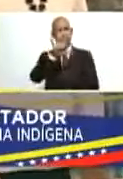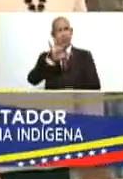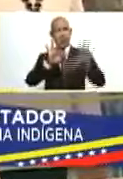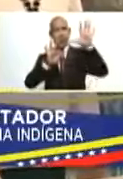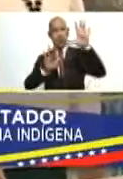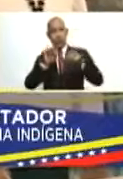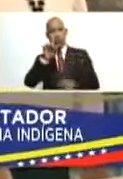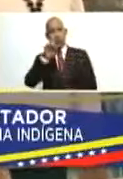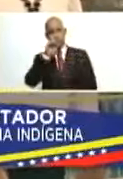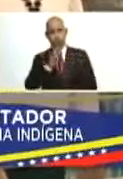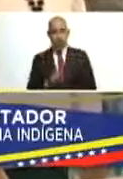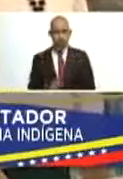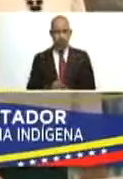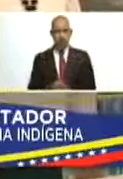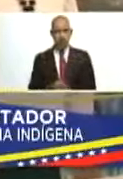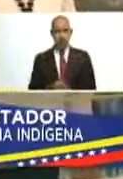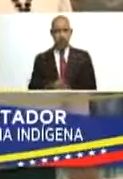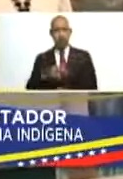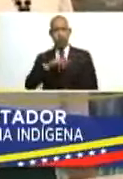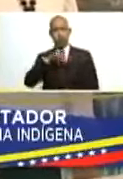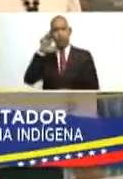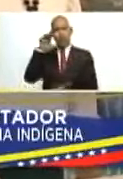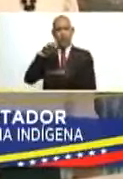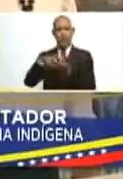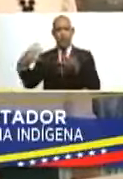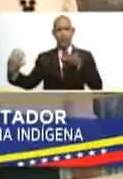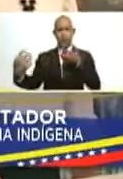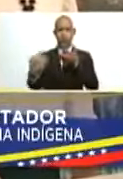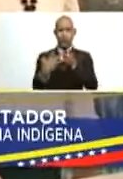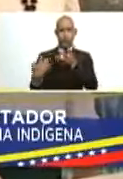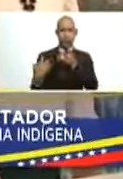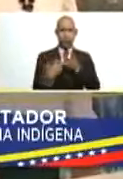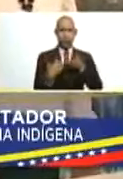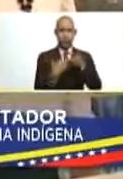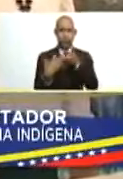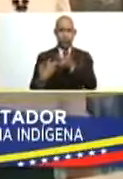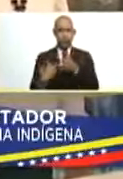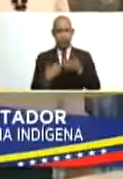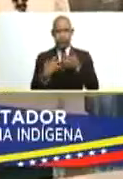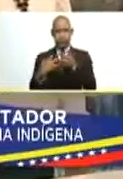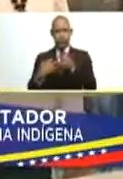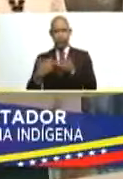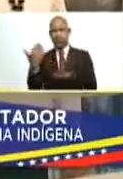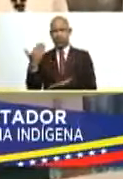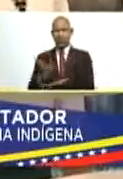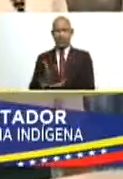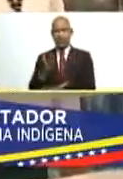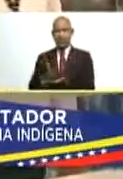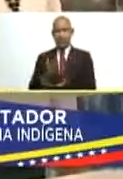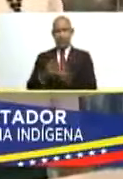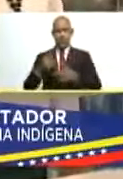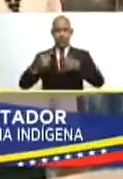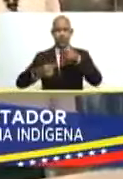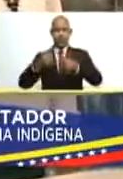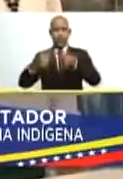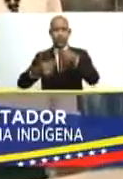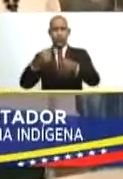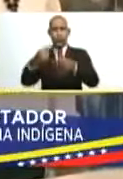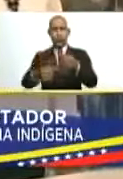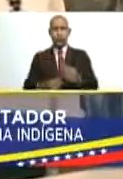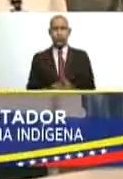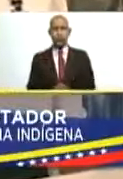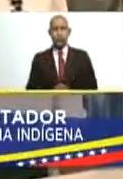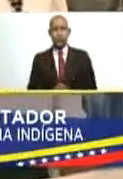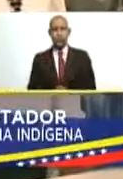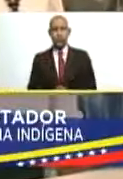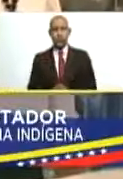nosotros estamos en un estado de guerra permanente en diversas magnitudes por